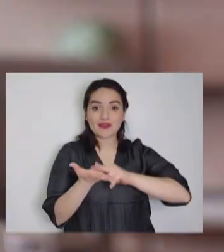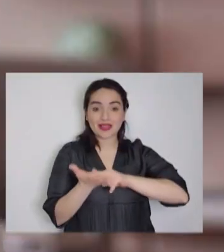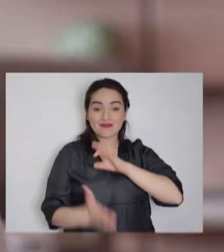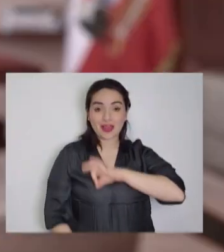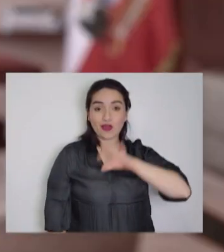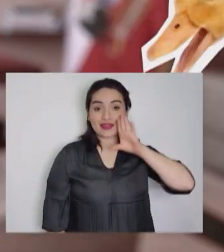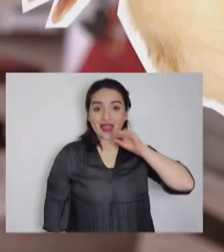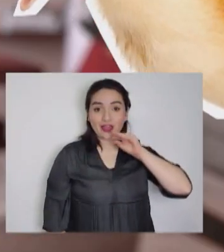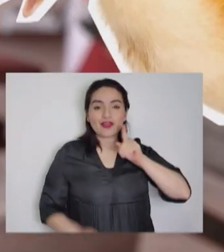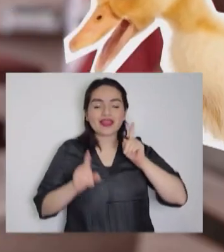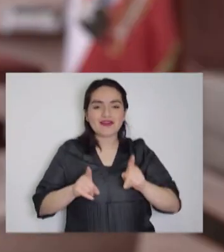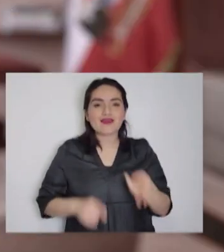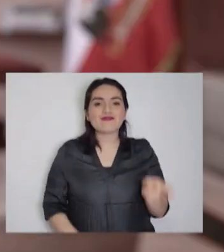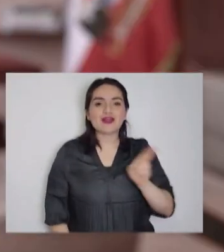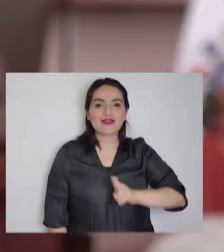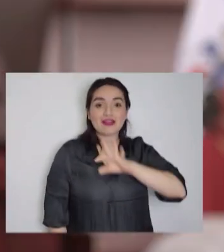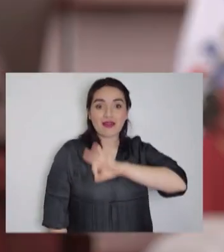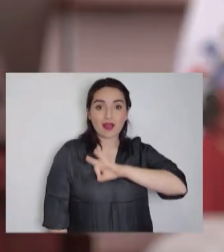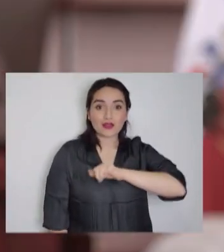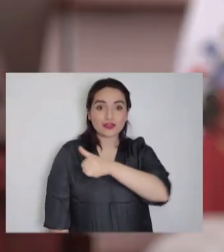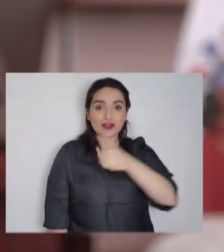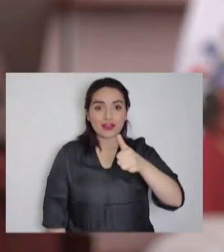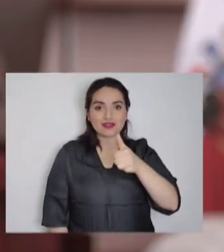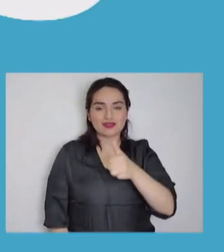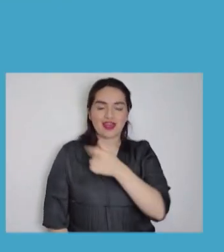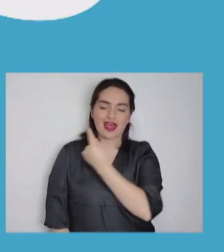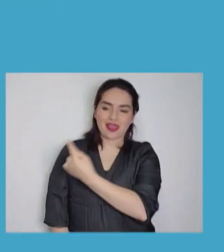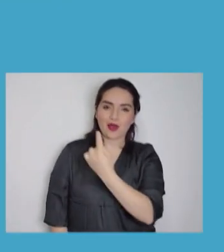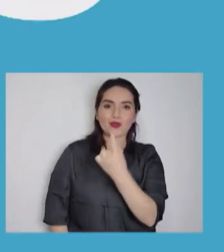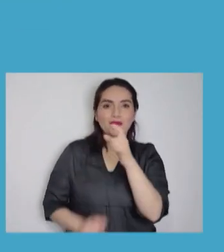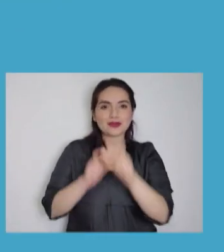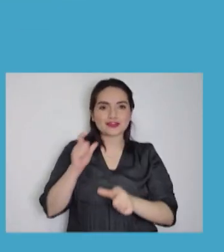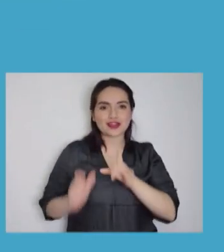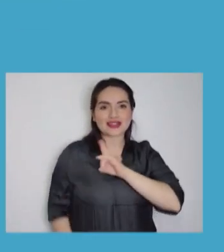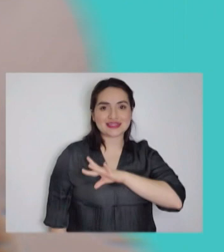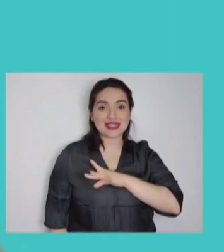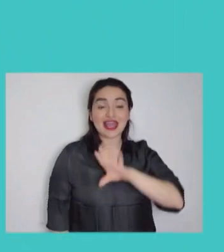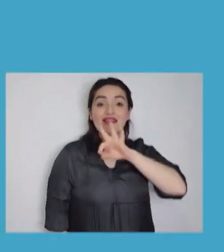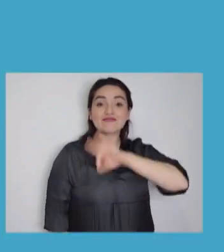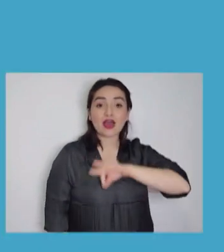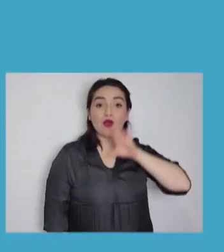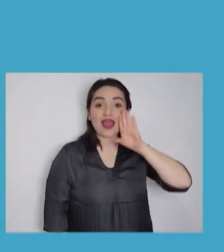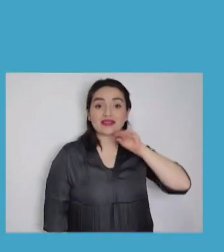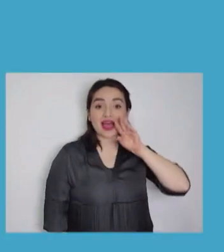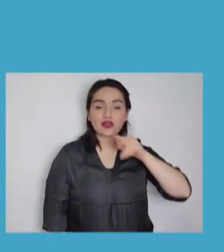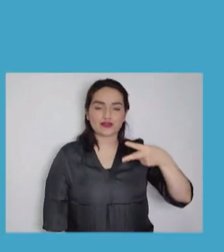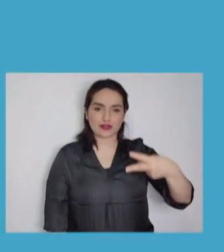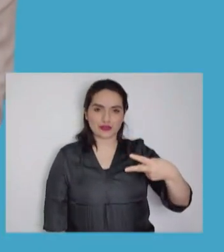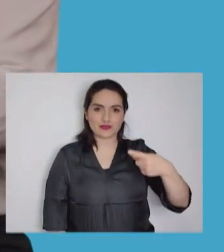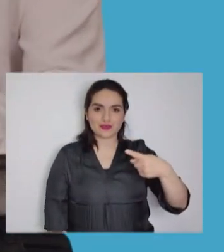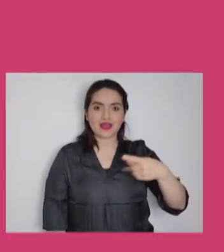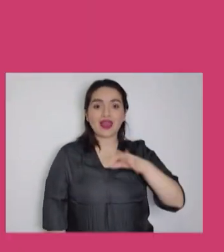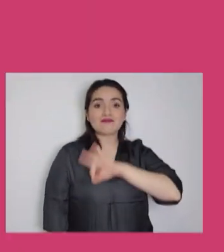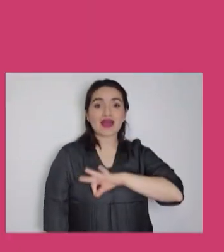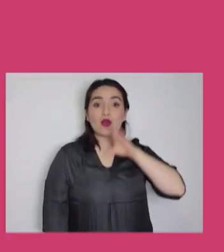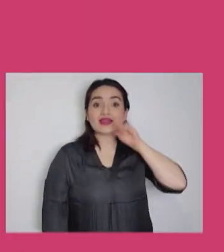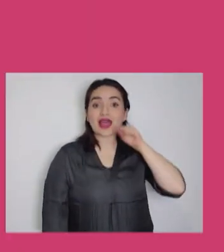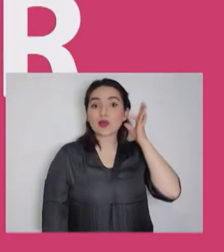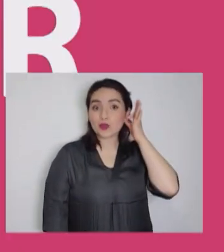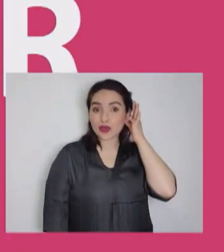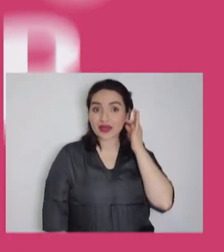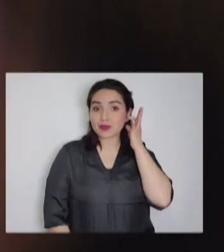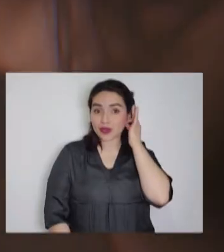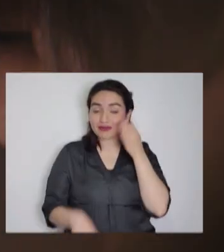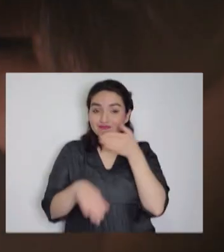Hablemos con la verdad. El Banco del Estado tiene que volver a ser el banco de todos y cada uno chilenos. Para eso, el Banco Estado lo diremos en dos. Banco